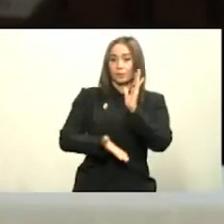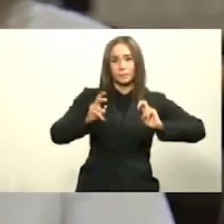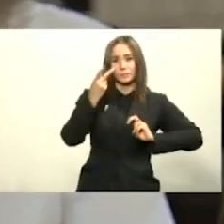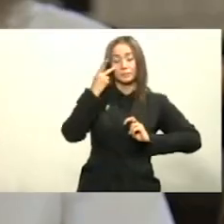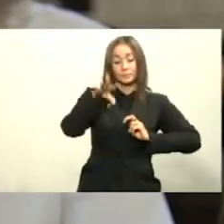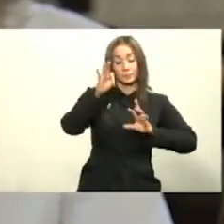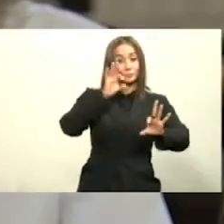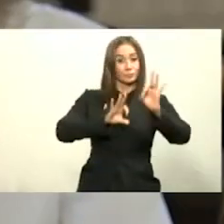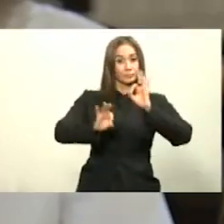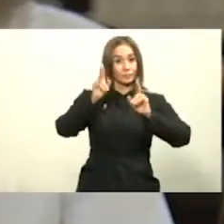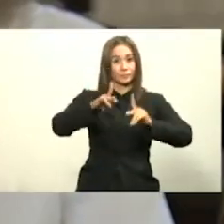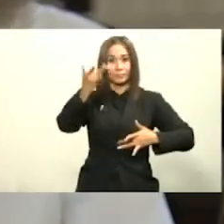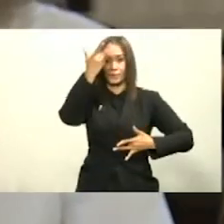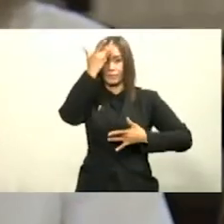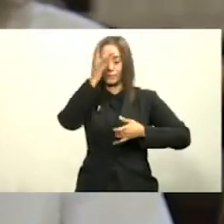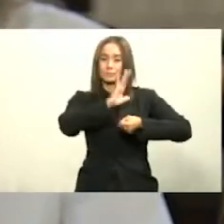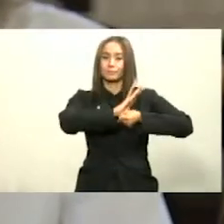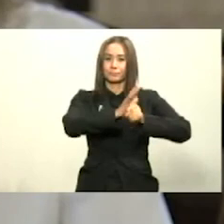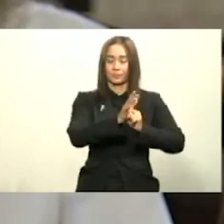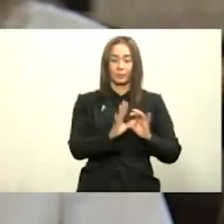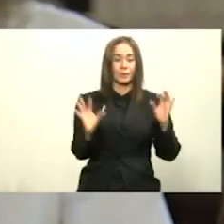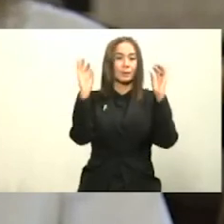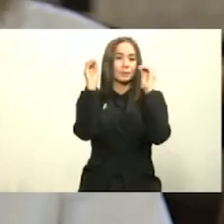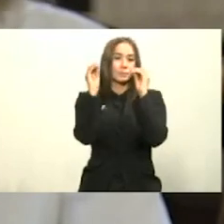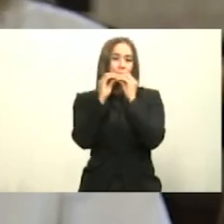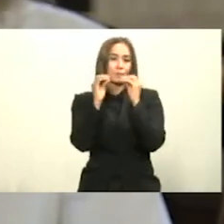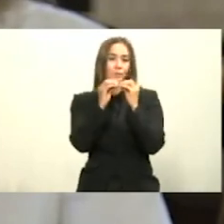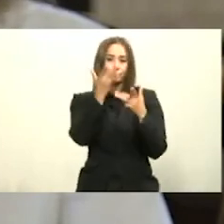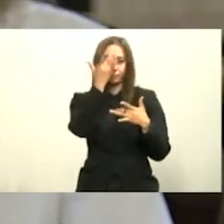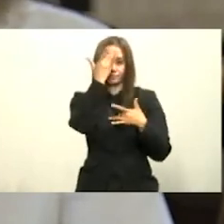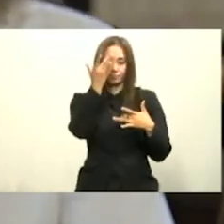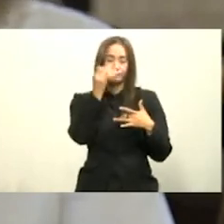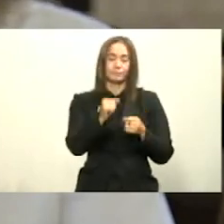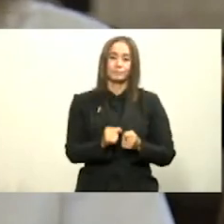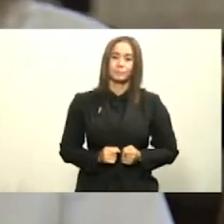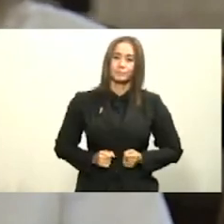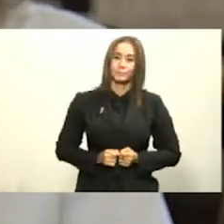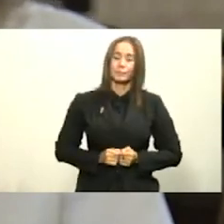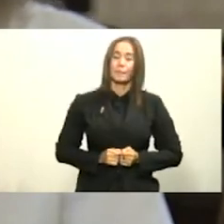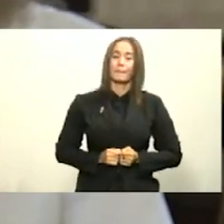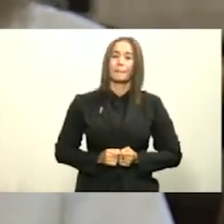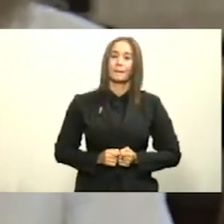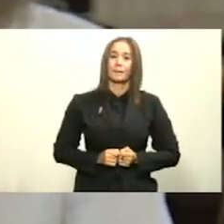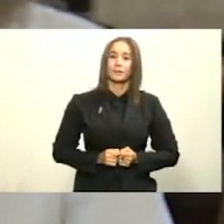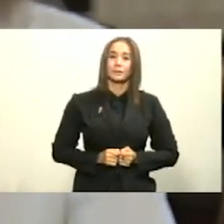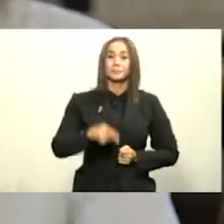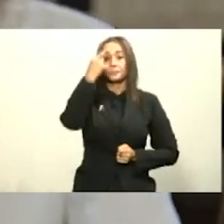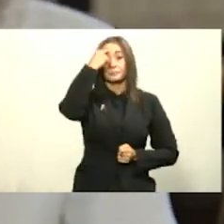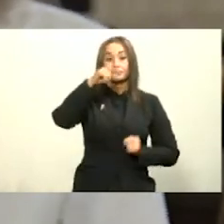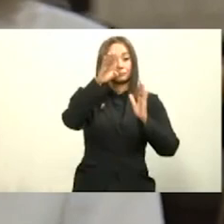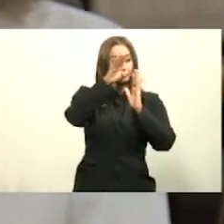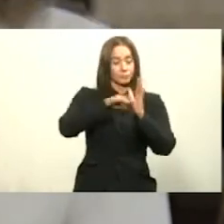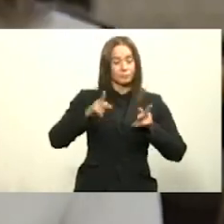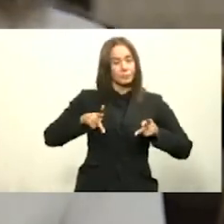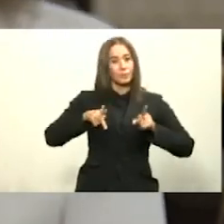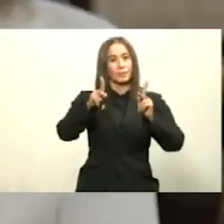contagio. Además que el 24 y el 31 de diciembre, fechas de celebración de Nochebuena y Año Nuevo, el horario de toque de queda